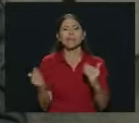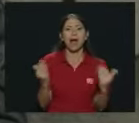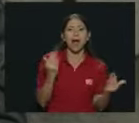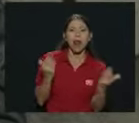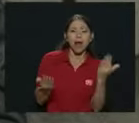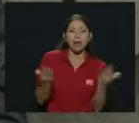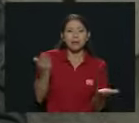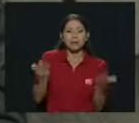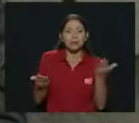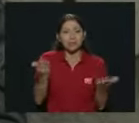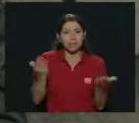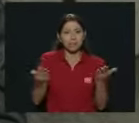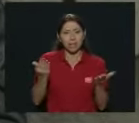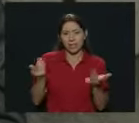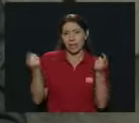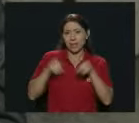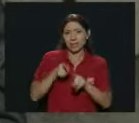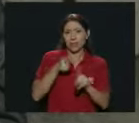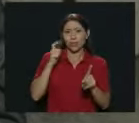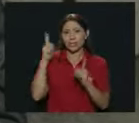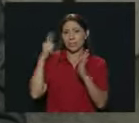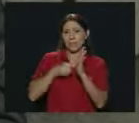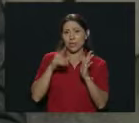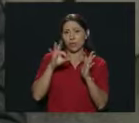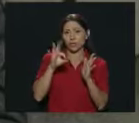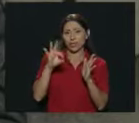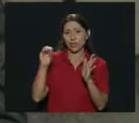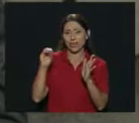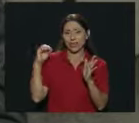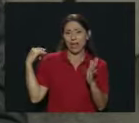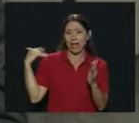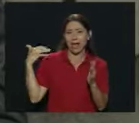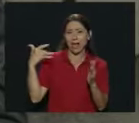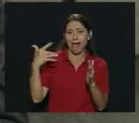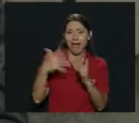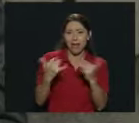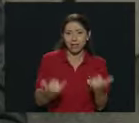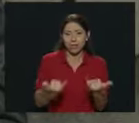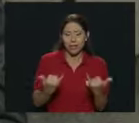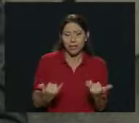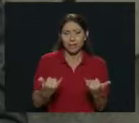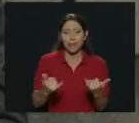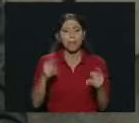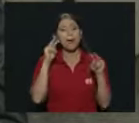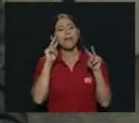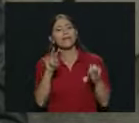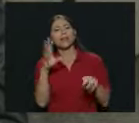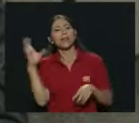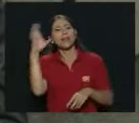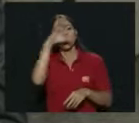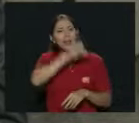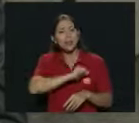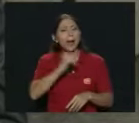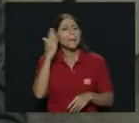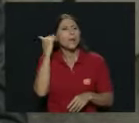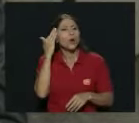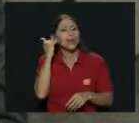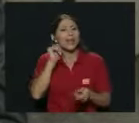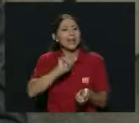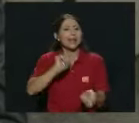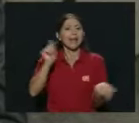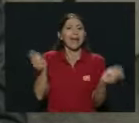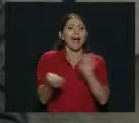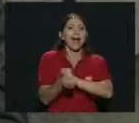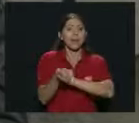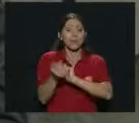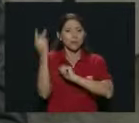lo largo de varios años, desde 1990 hasta la actualidad, para realzar por qué los virajes de la política